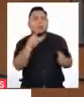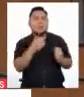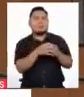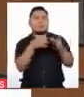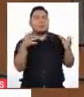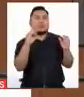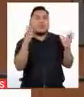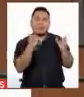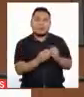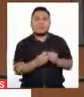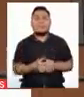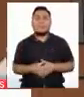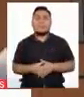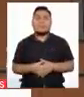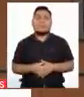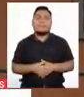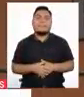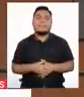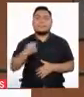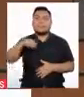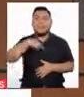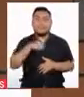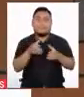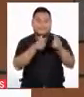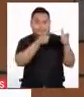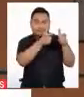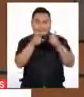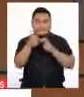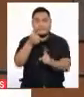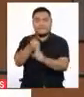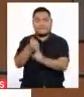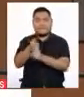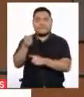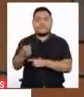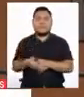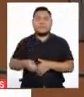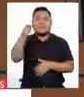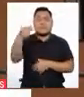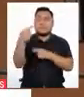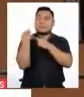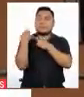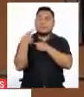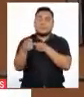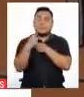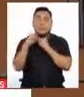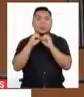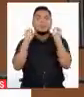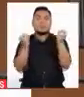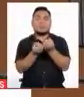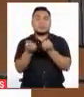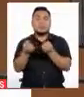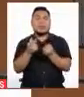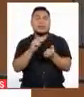por algunos especialistas. Nosotros llevando el control, y justo el propio funcionario responsable de la organización